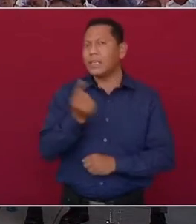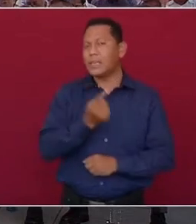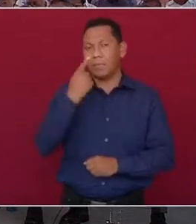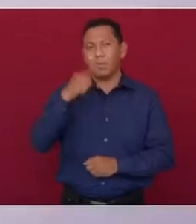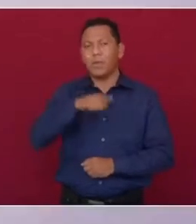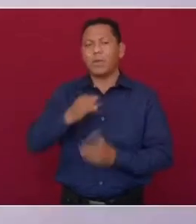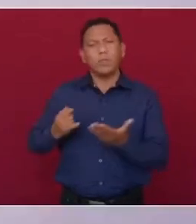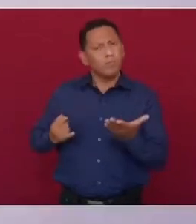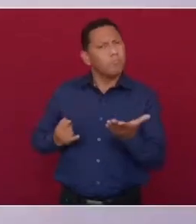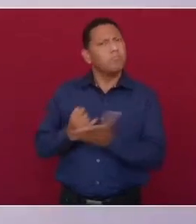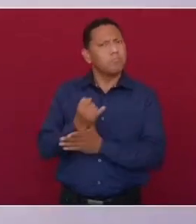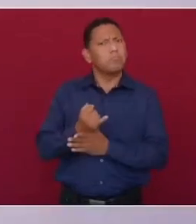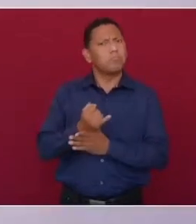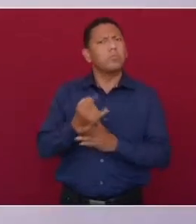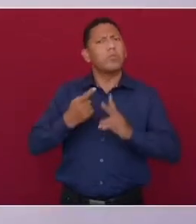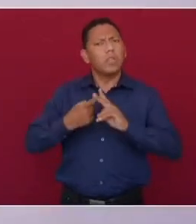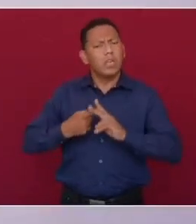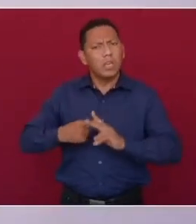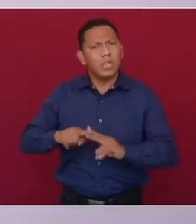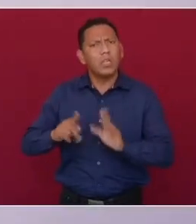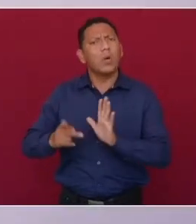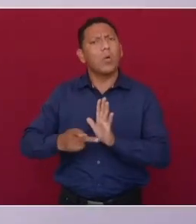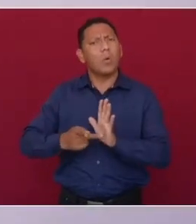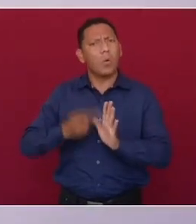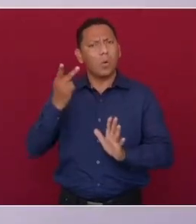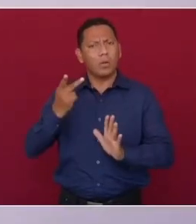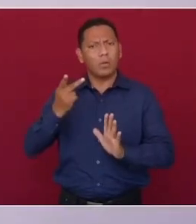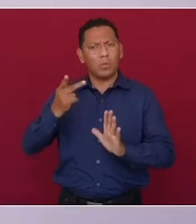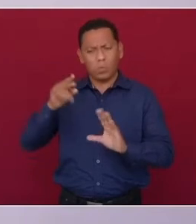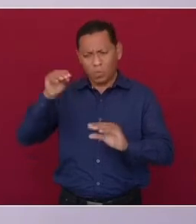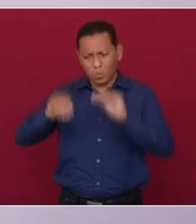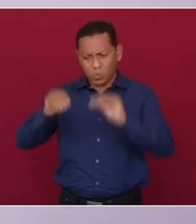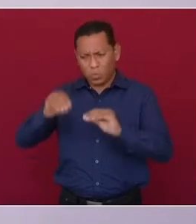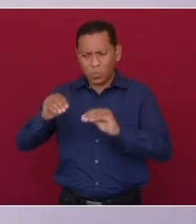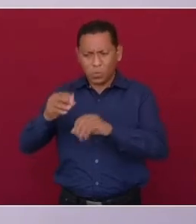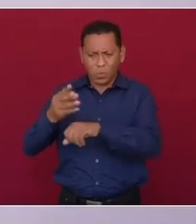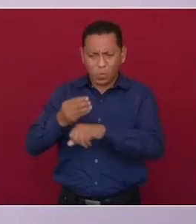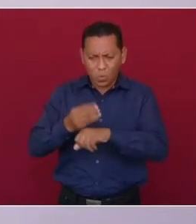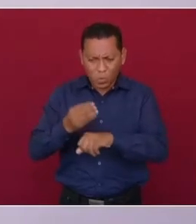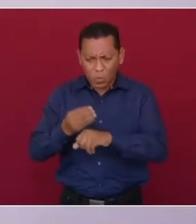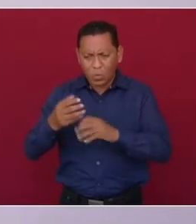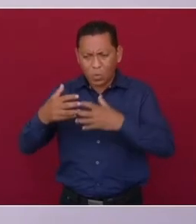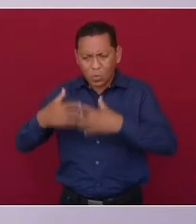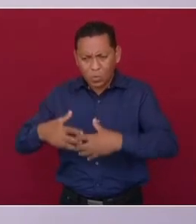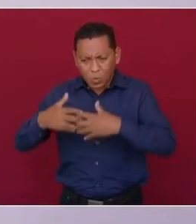decidimos reiniciar la construcción de la coquizadora de Tula,